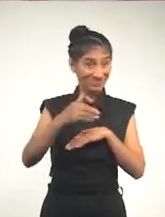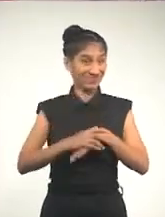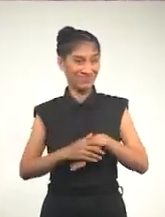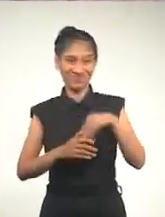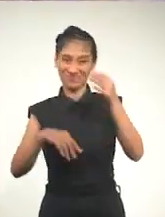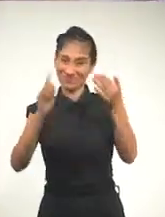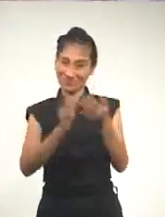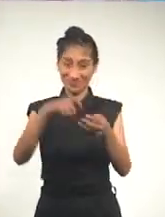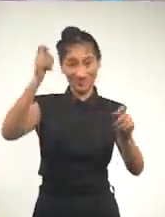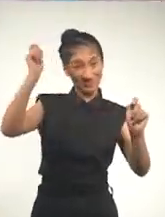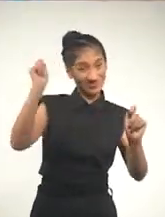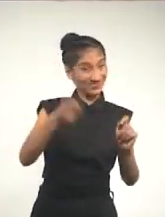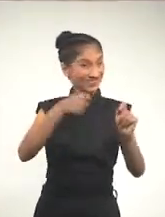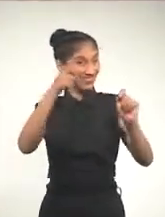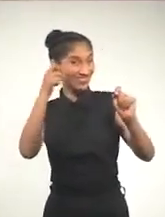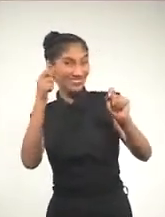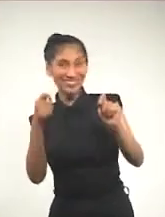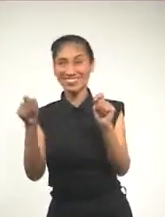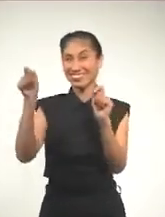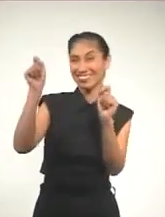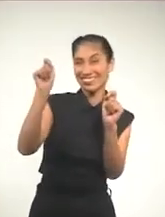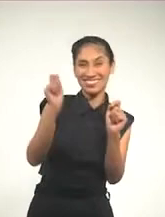Siguiente.